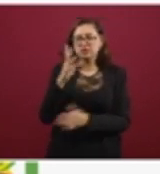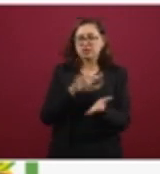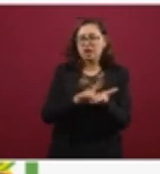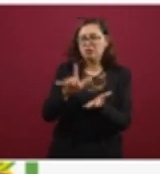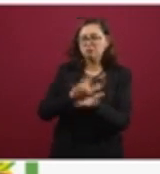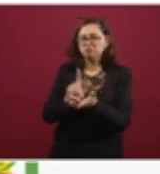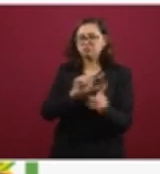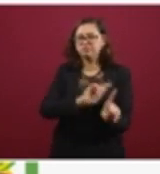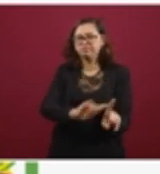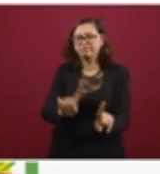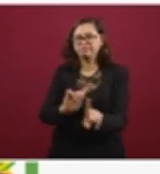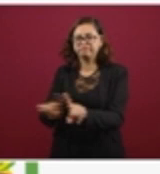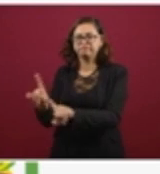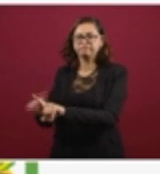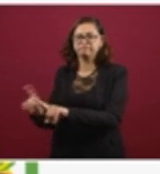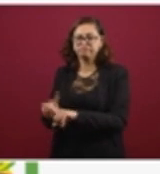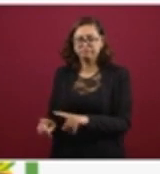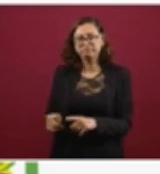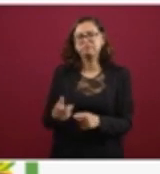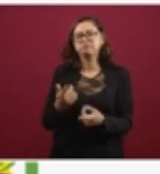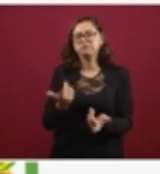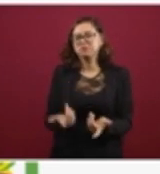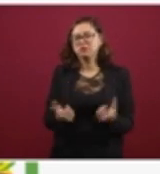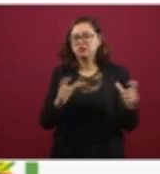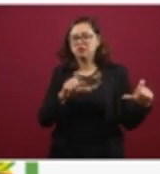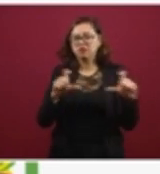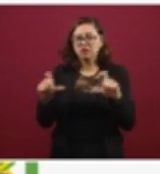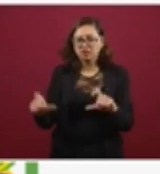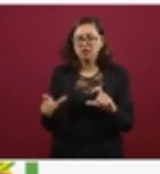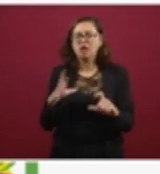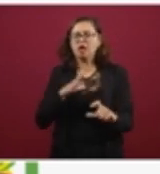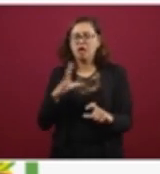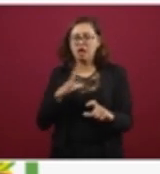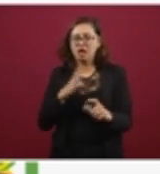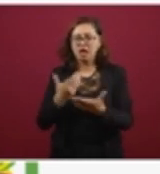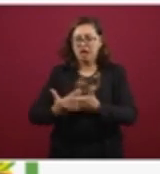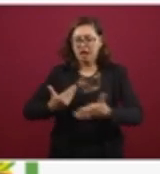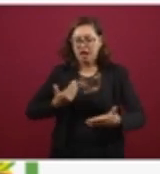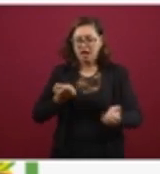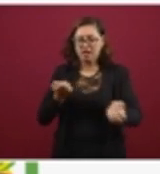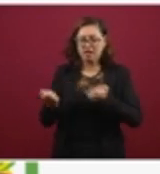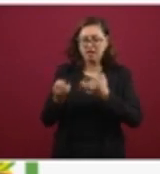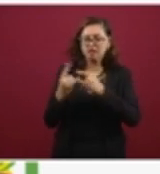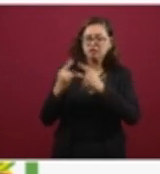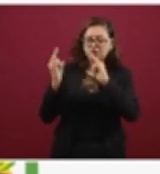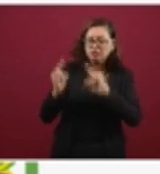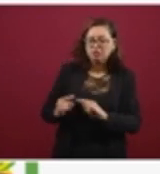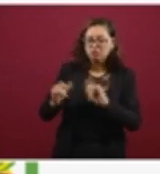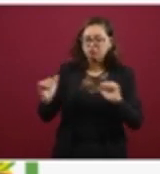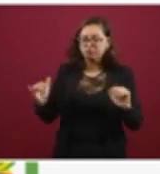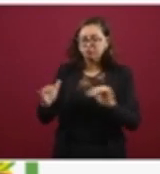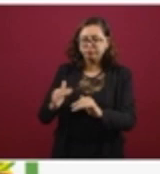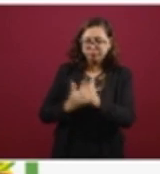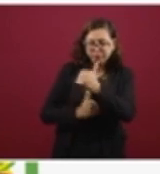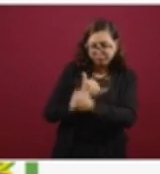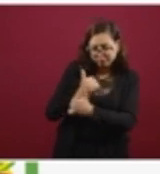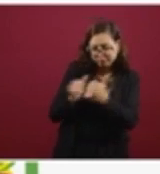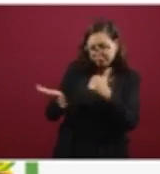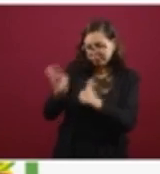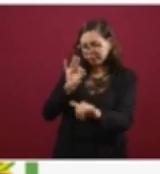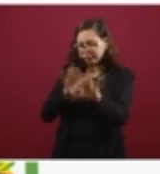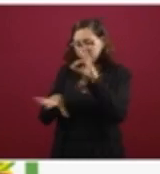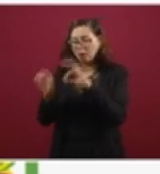rubros económicos. Como los ven marcados, están los eventos deportivos de preparación, campamentos y concentraciones, material